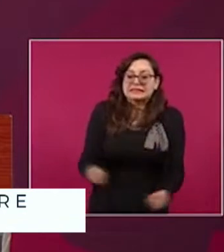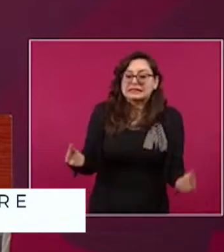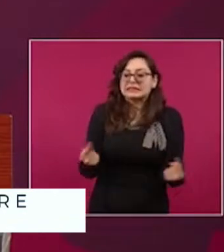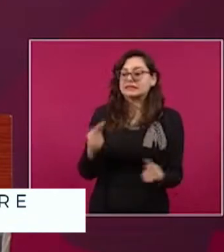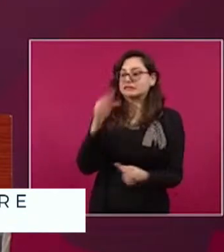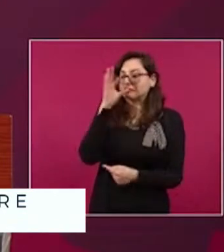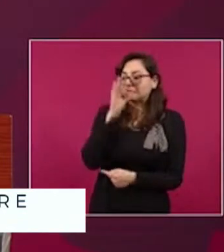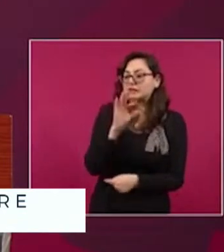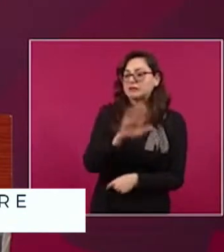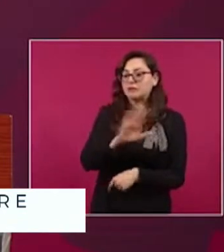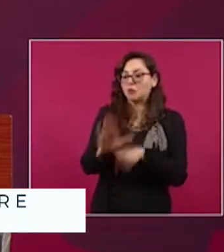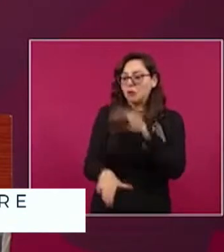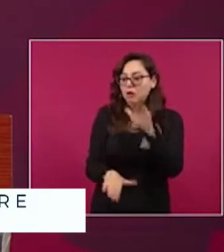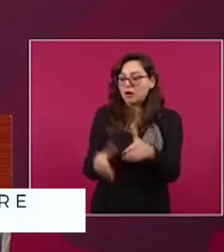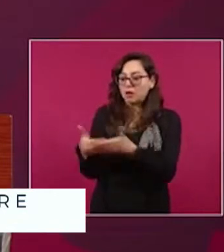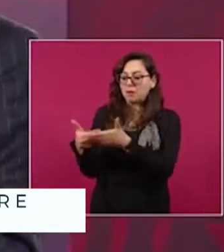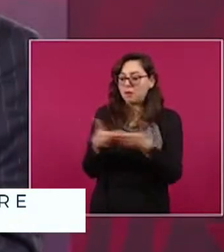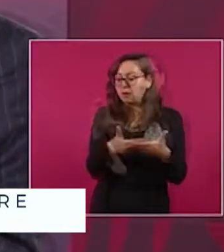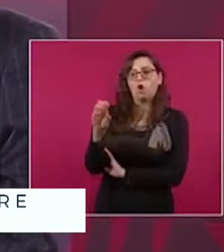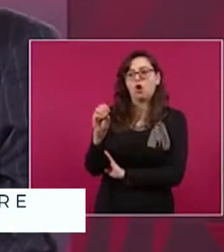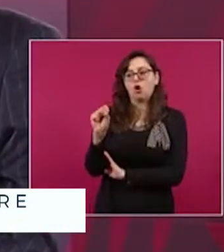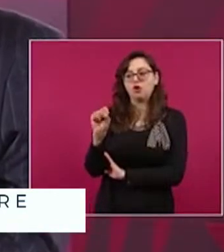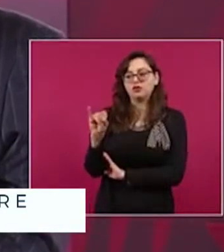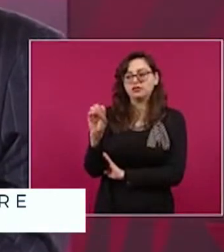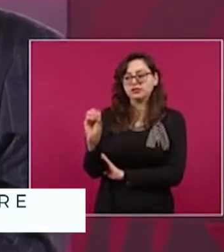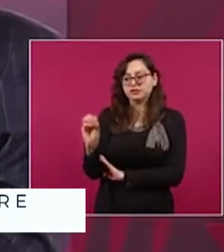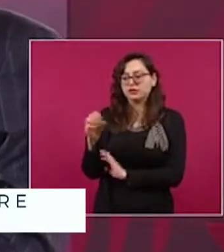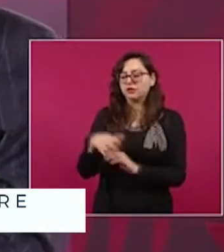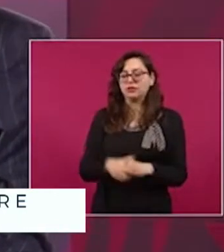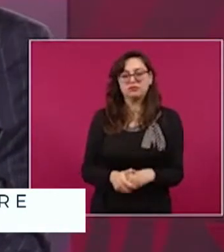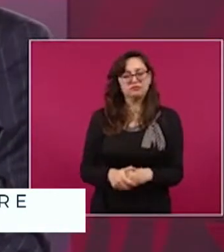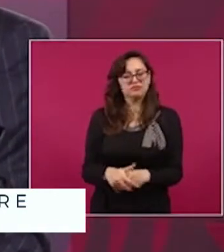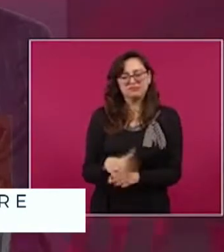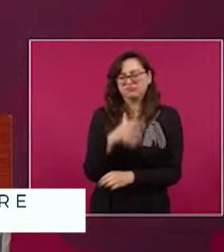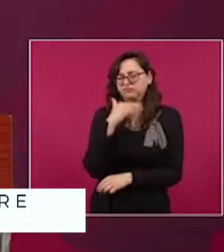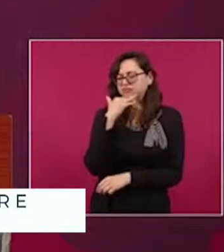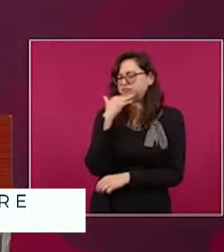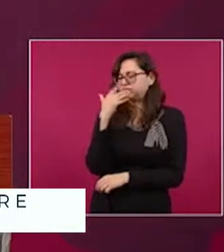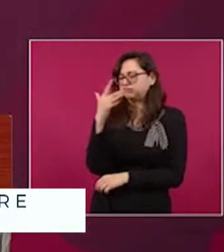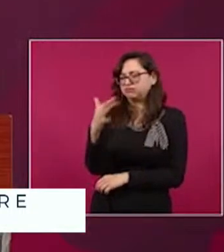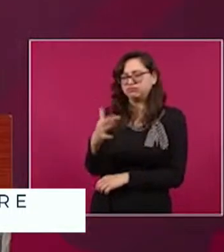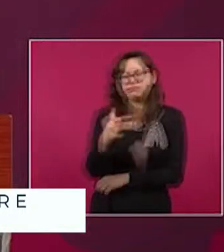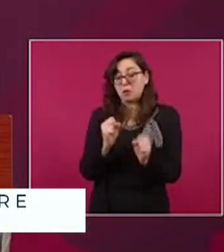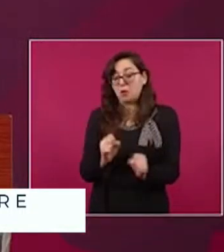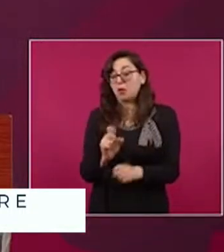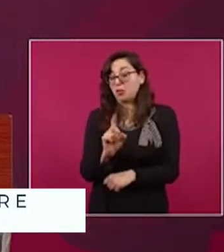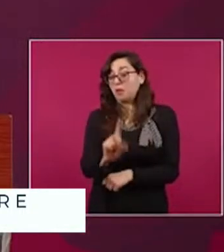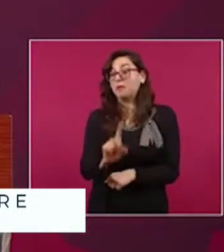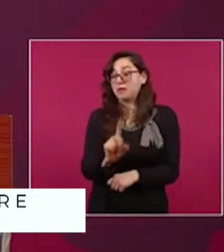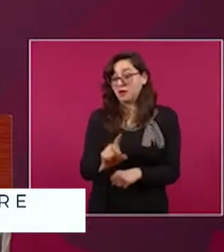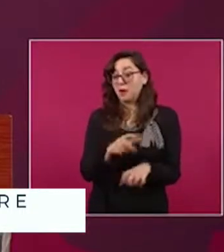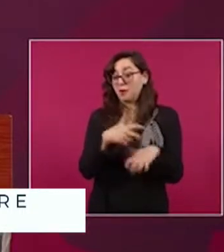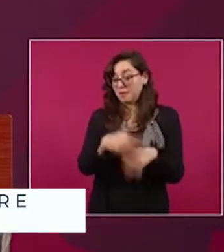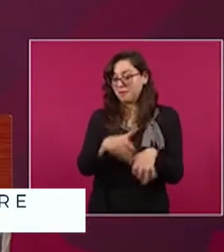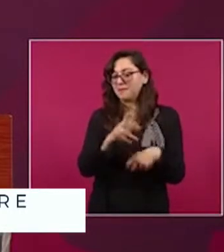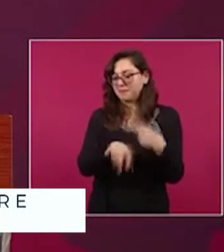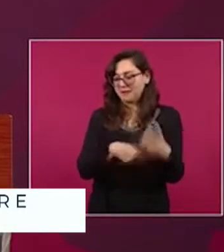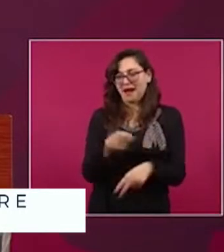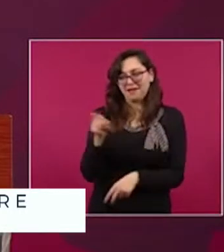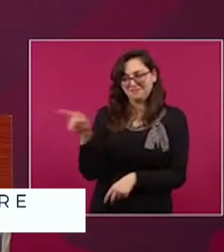ministro Cosío, que seguramente va a estar el domingo protestando, corruptazo, conservador, hipócrita,